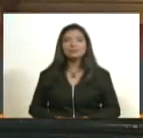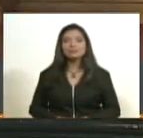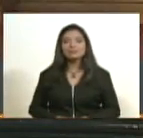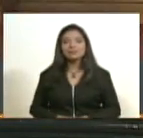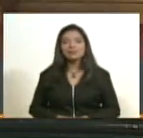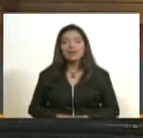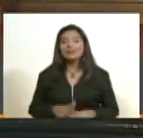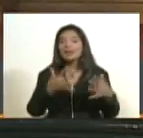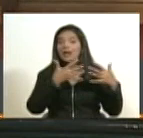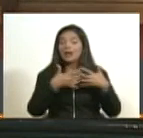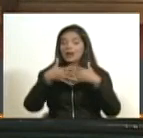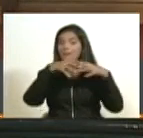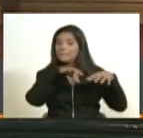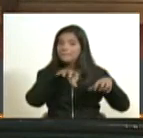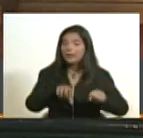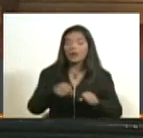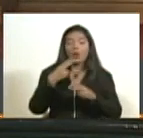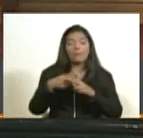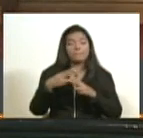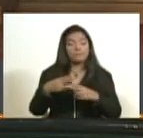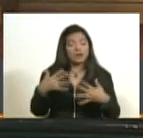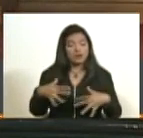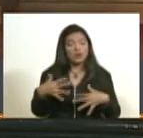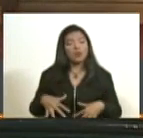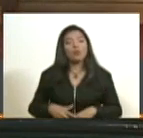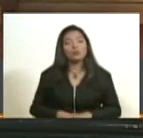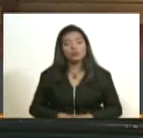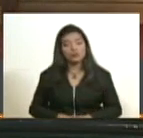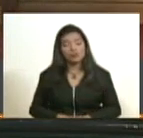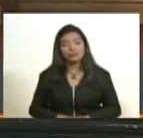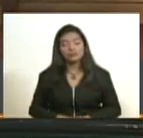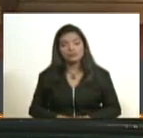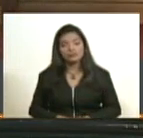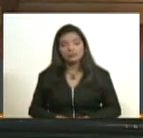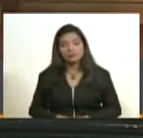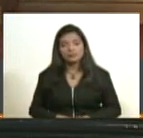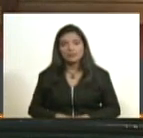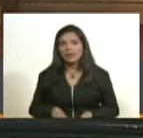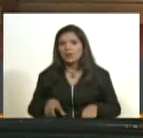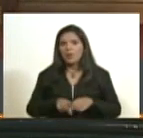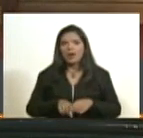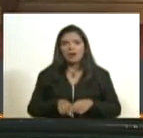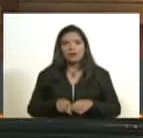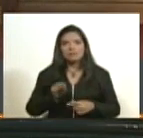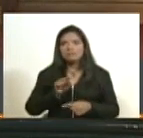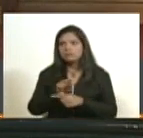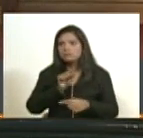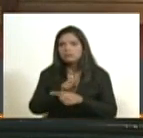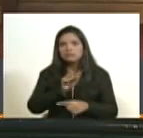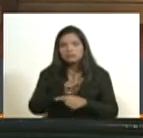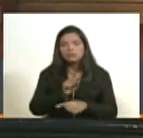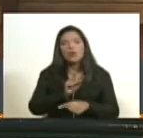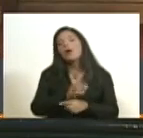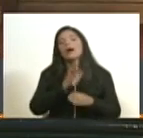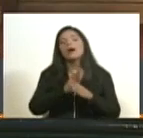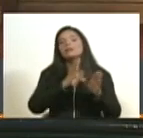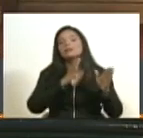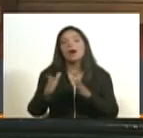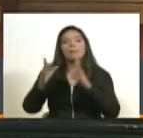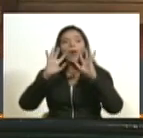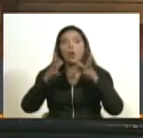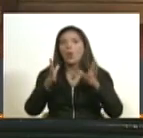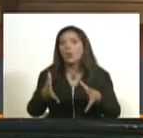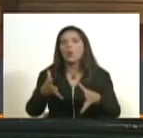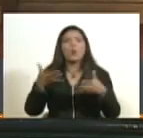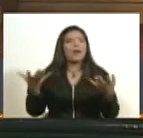imperial. Lo peligroso, es muy peligroso. Era como un disparador para una etapa de más locura, de más quema,